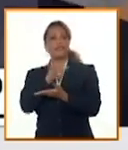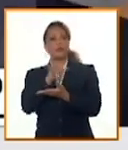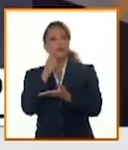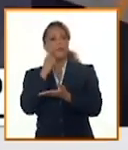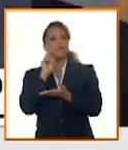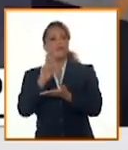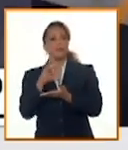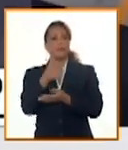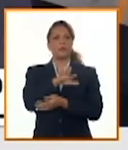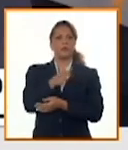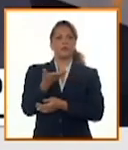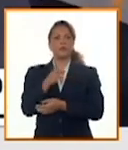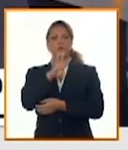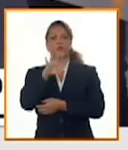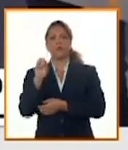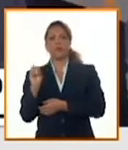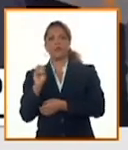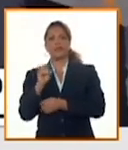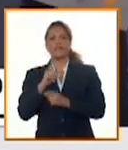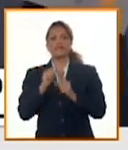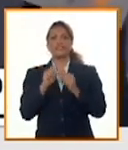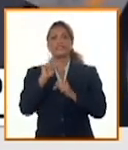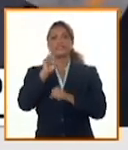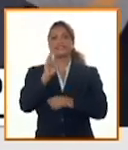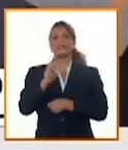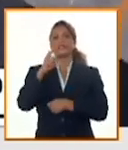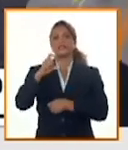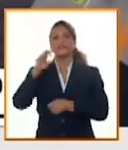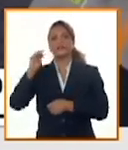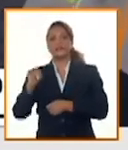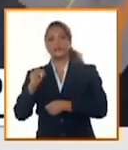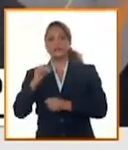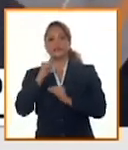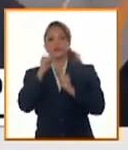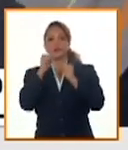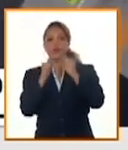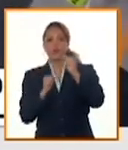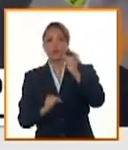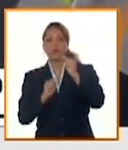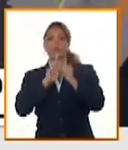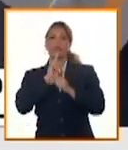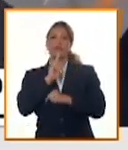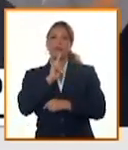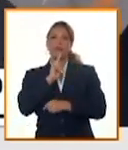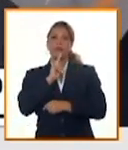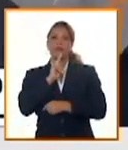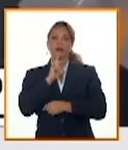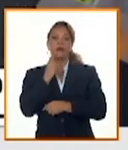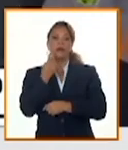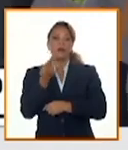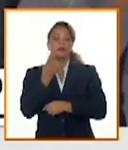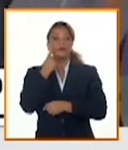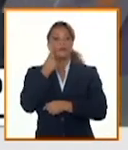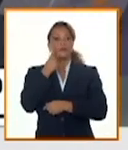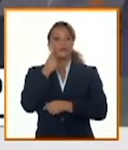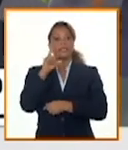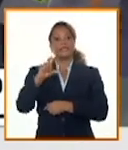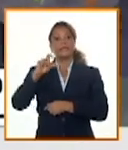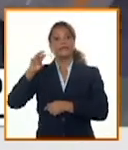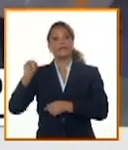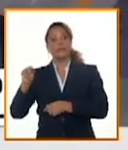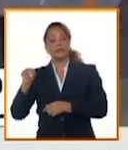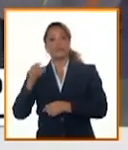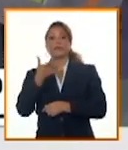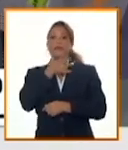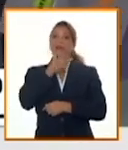en promedio va a perder 40 centímetros de el agua este tema no solamente sirvemos en centímetros parece poco pero